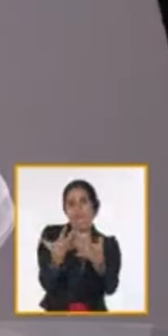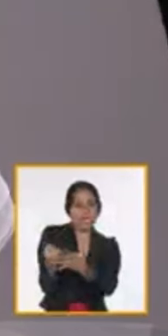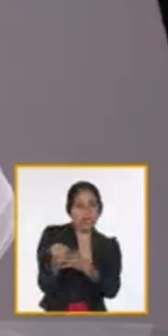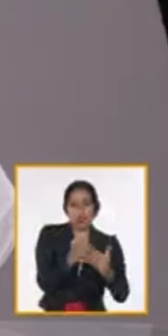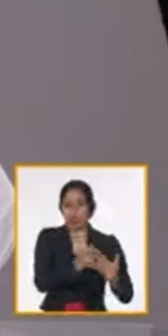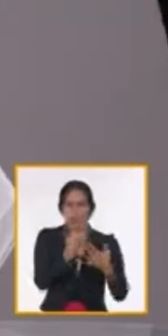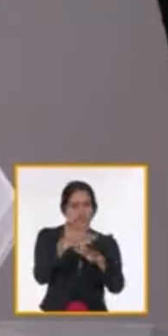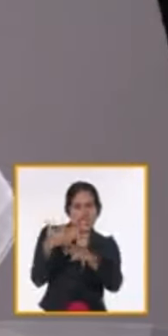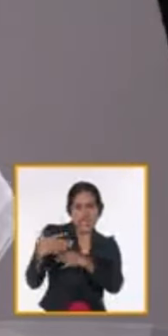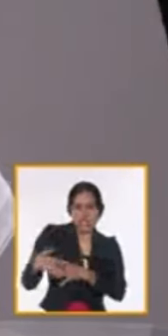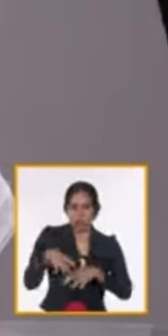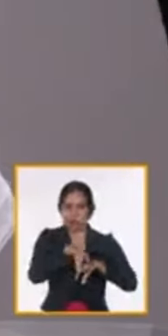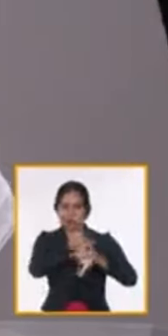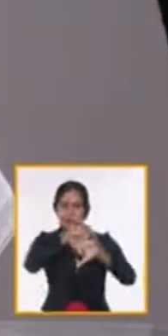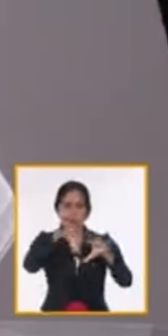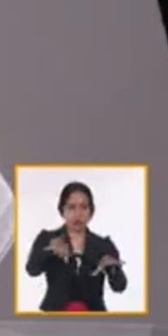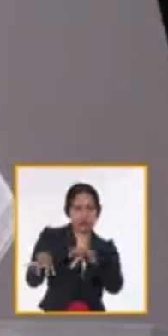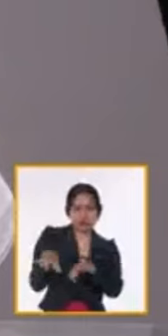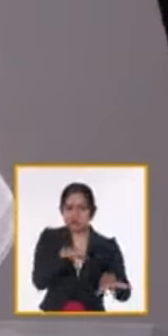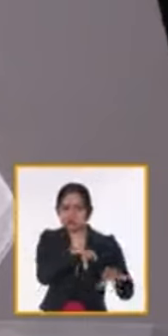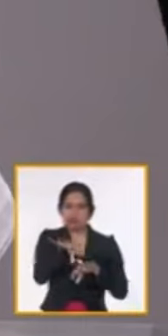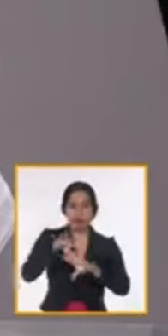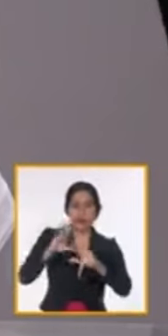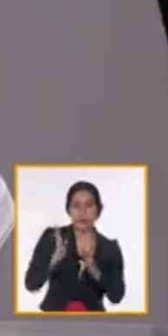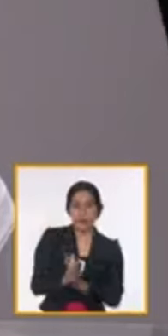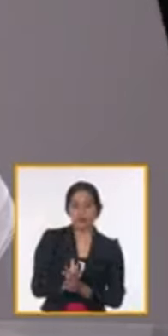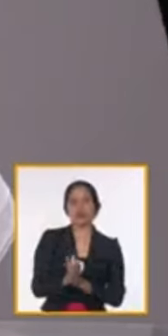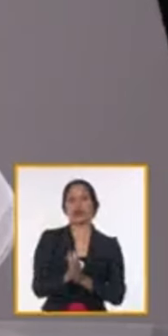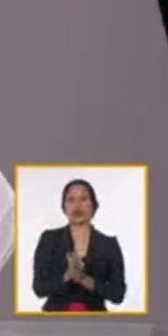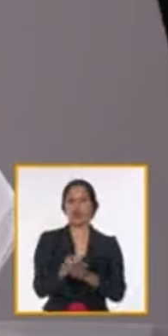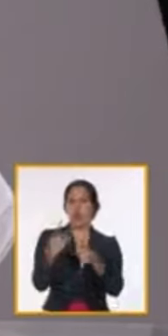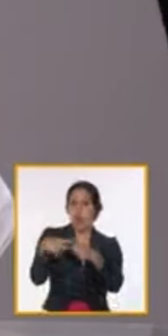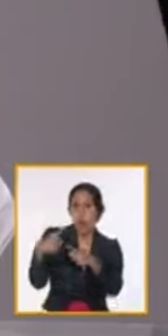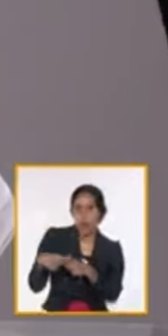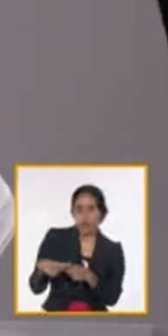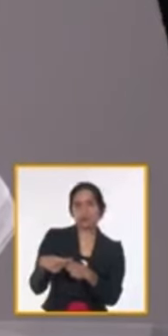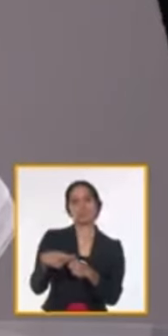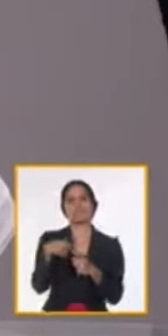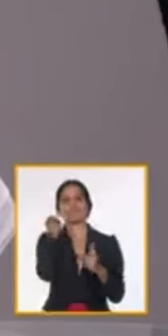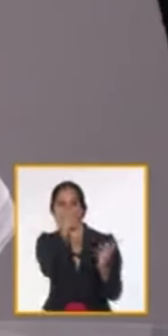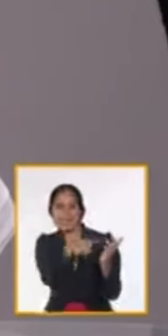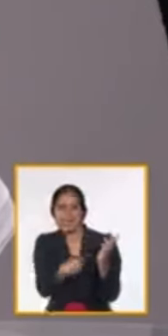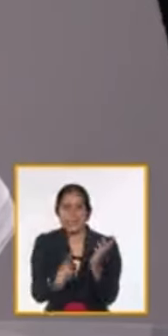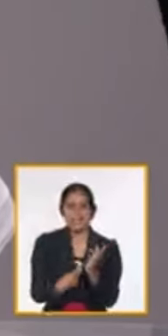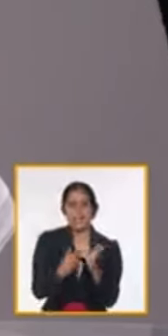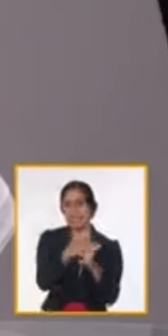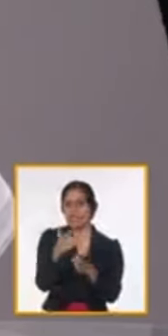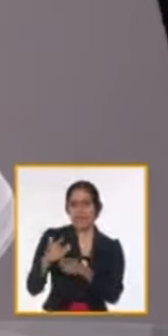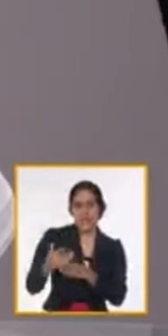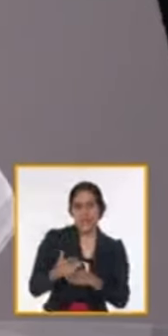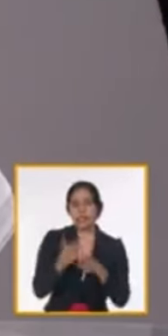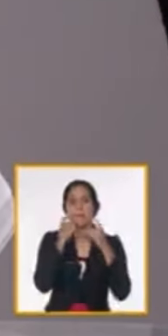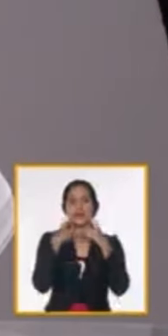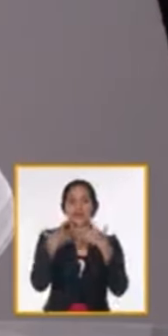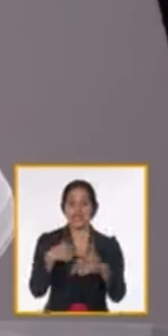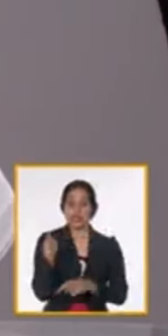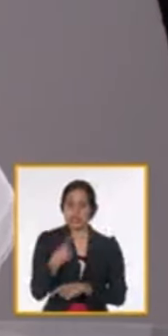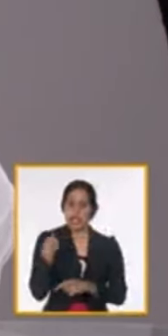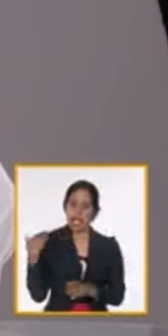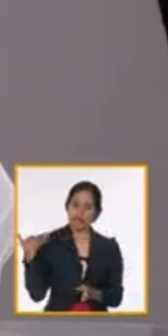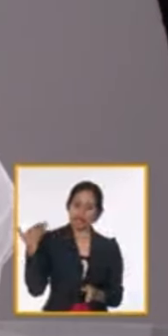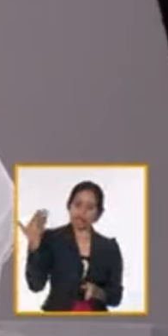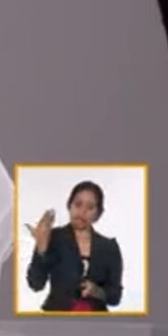de muchos grupos étnicos, de clases, y vemos que es algo que ha estado creciendo en los últimos